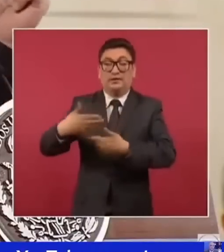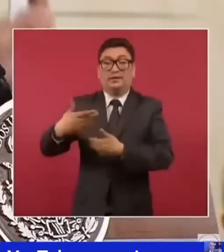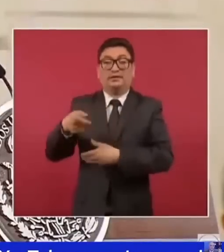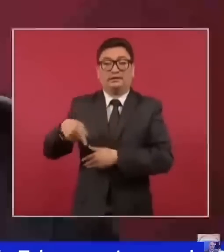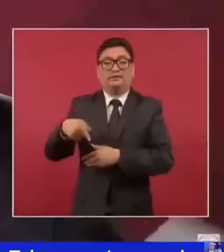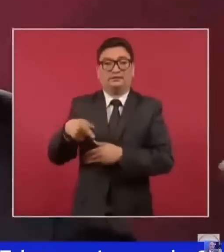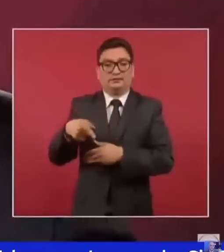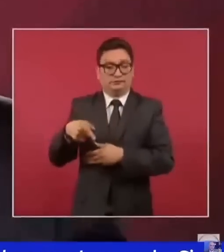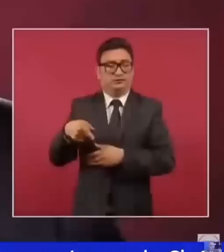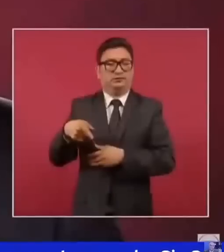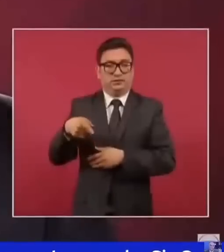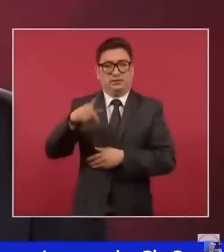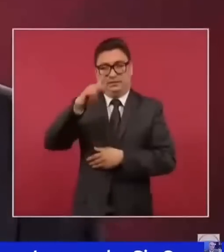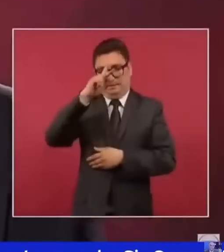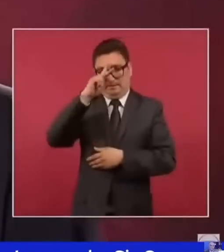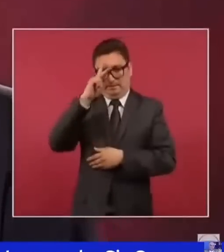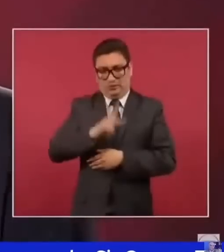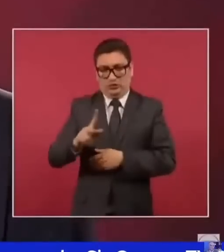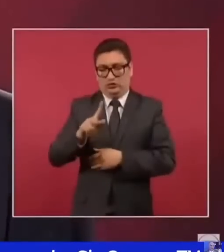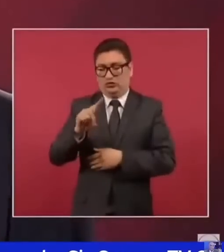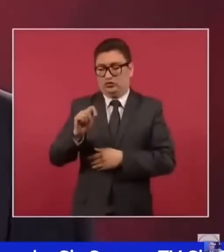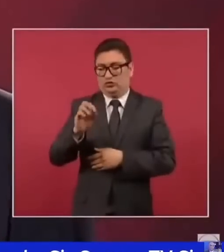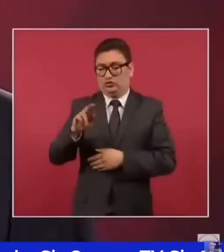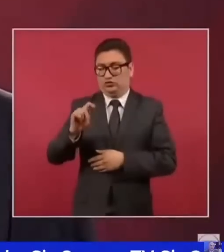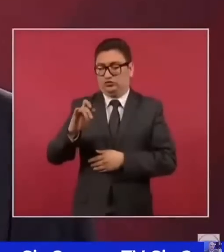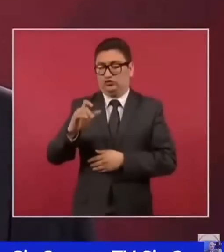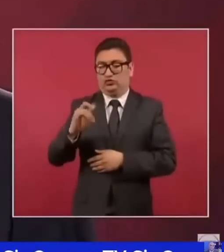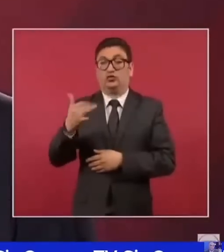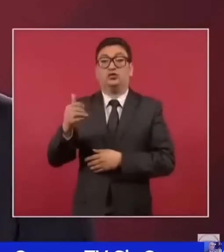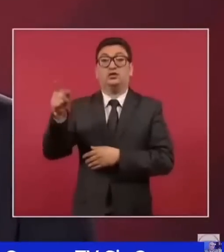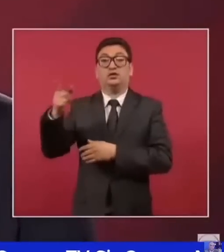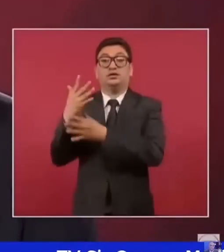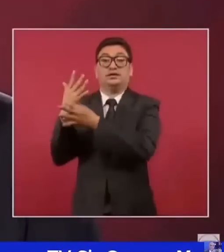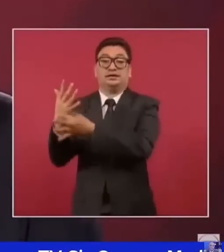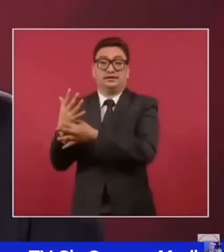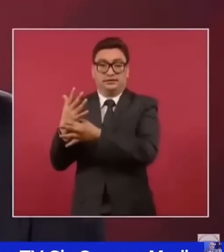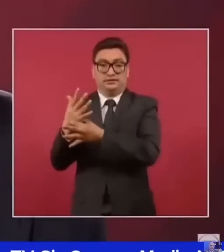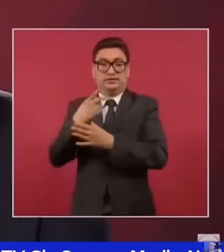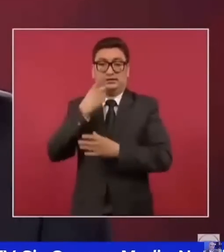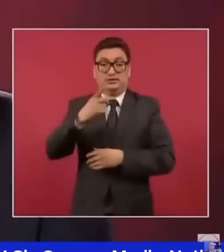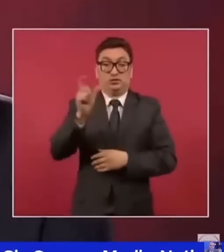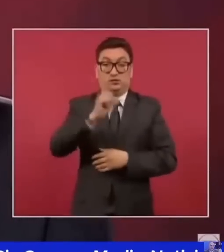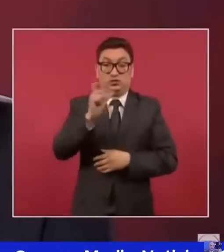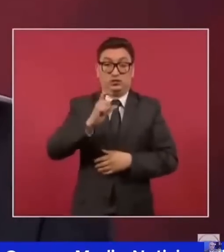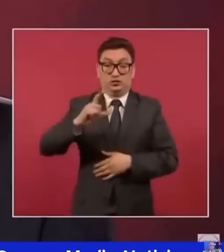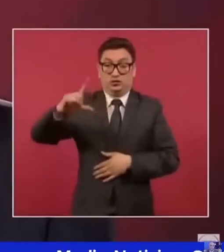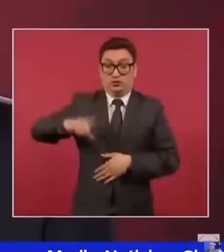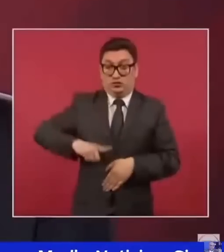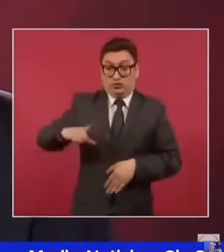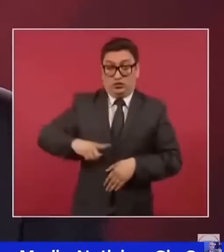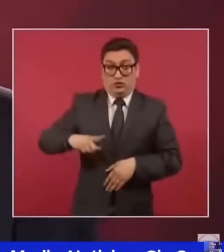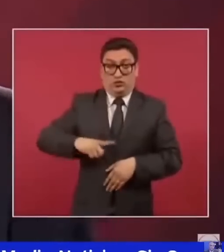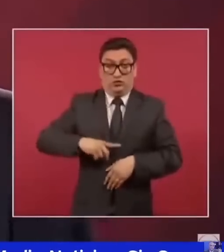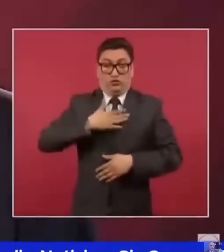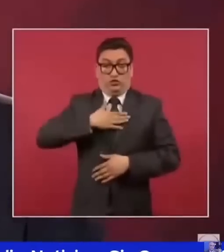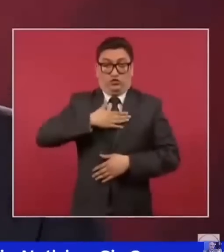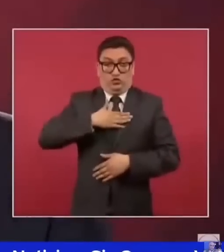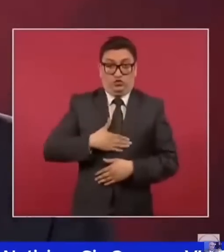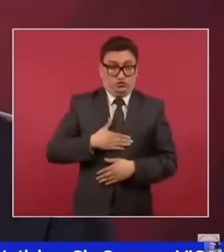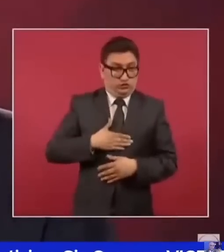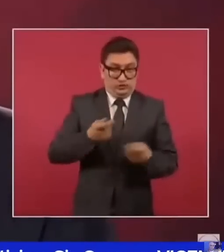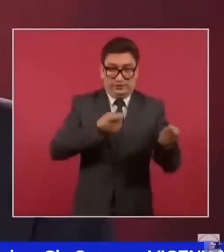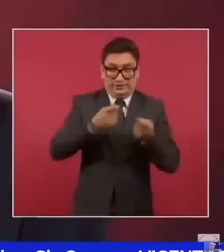Y se aplica lo que decía Tolstoy: un gobierno que no procura la justicia no es más que una banda de